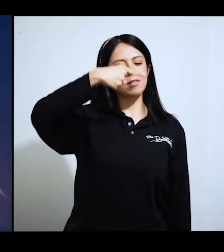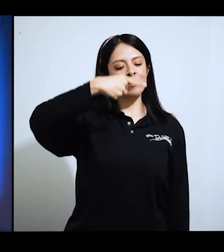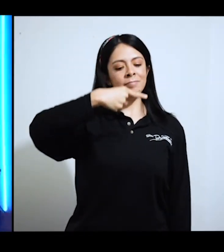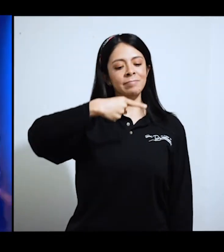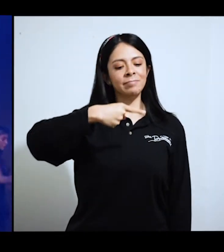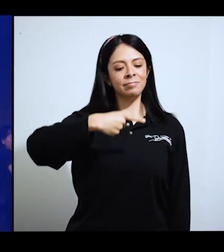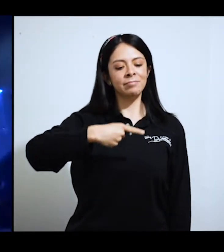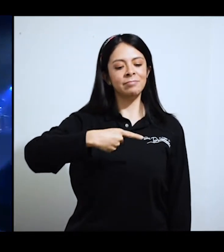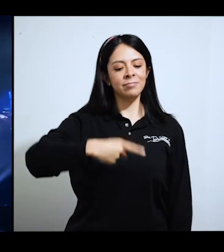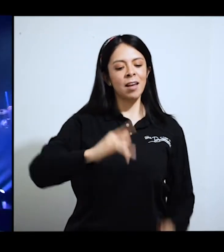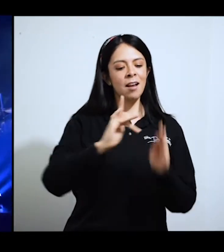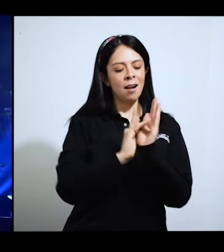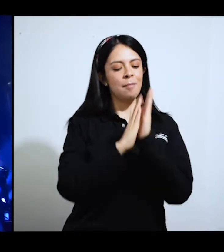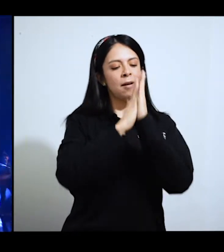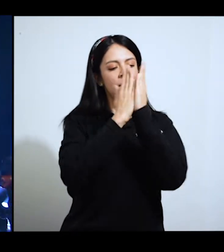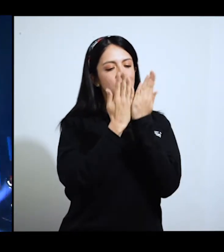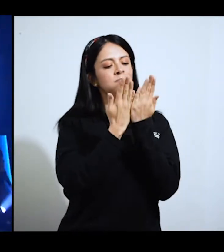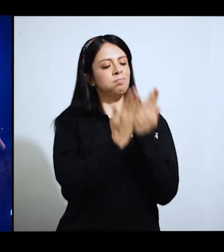la